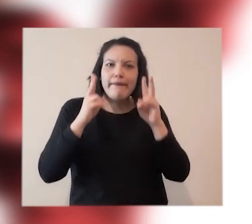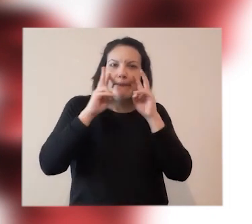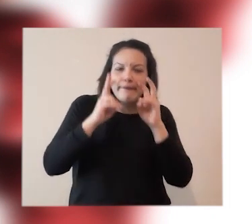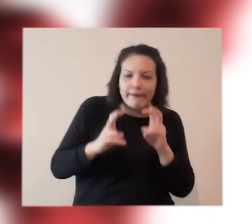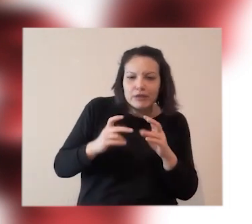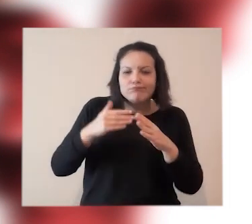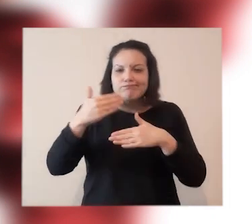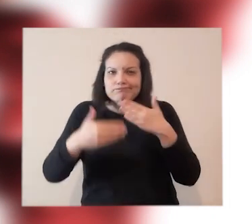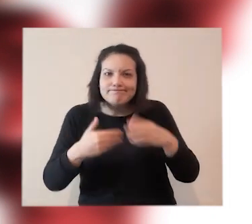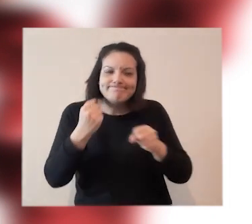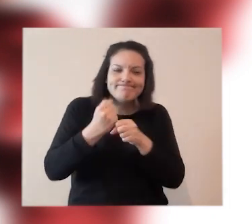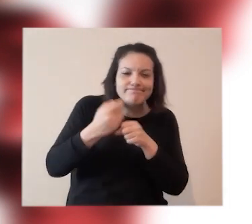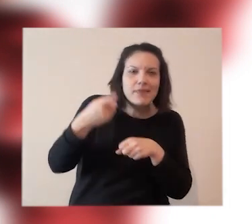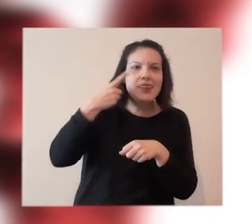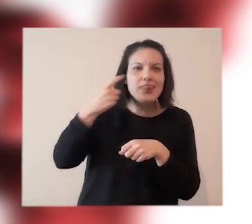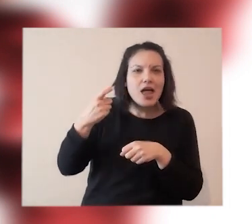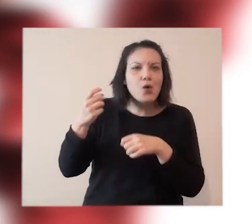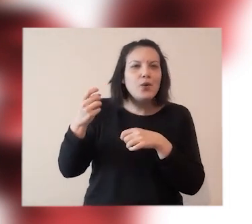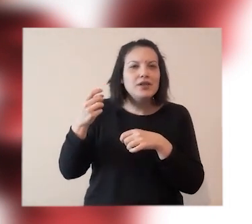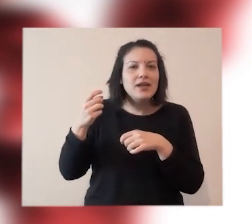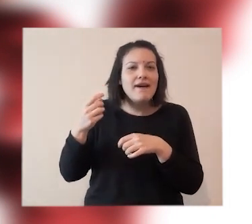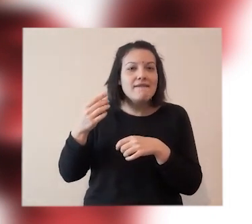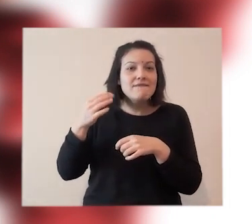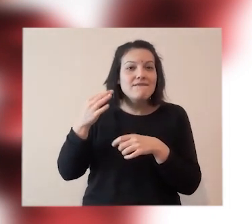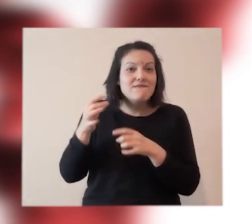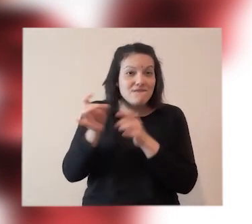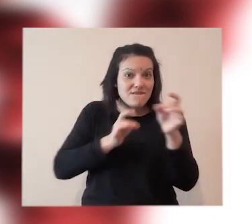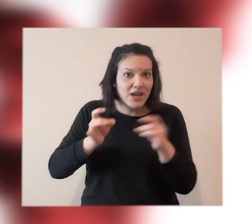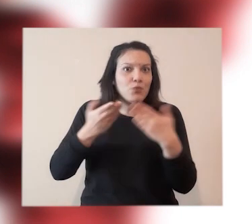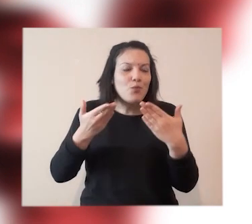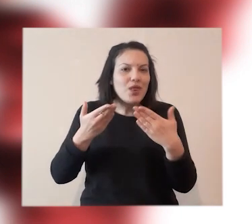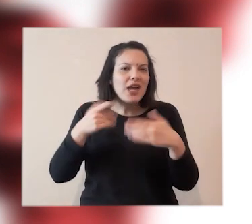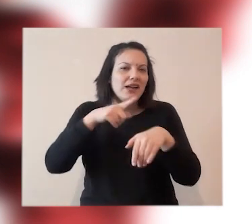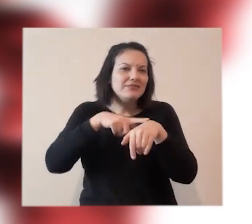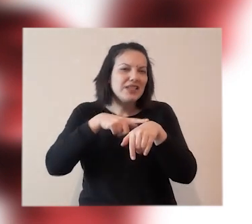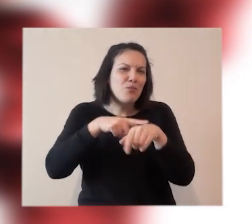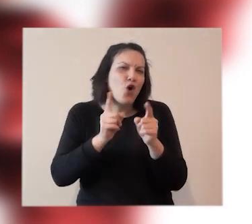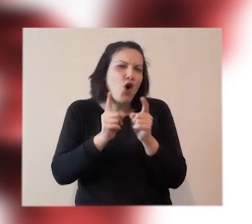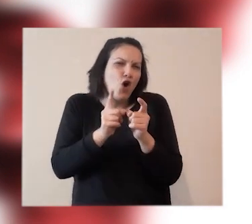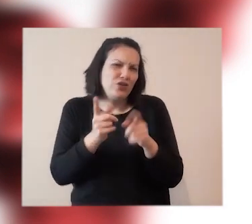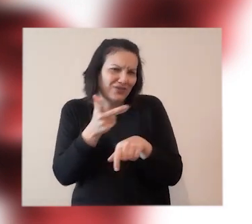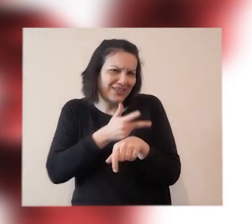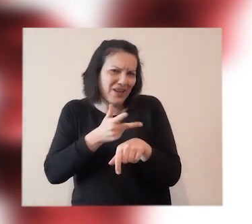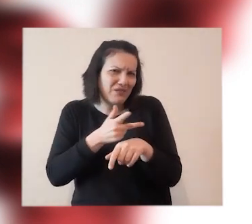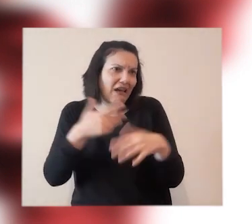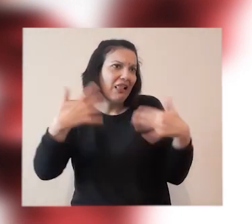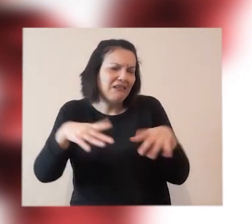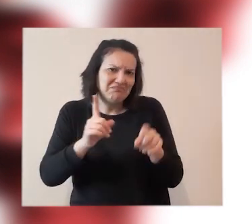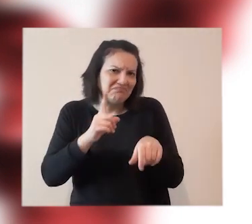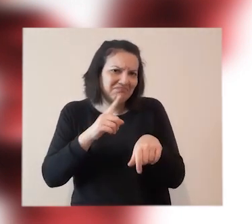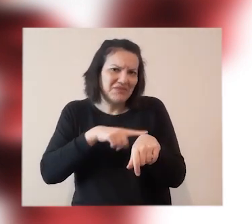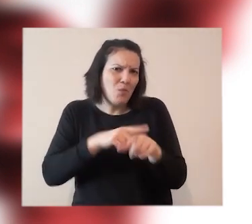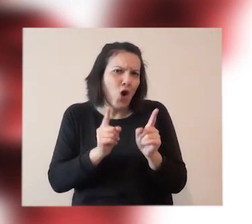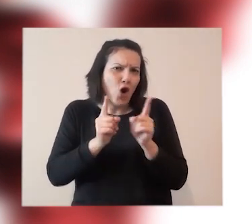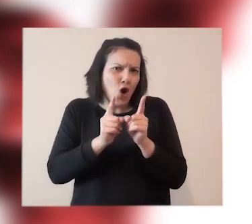que justamente este virus podía persistir un corto tiempo, porque en realidad 3 horas no es mucho, en el aire,